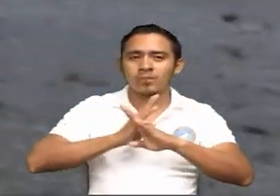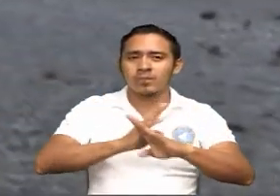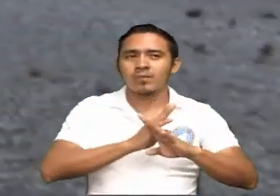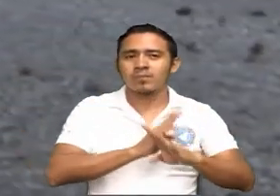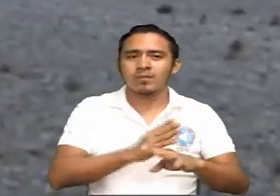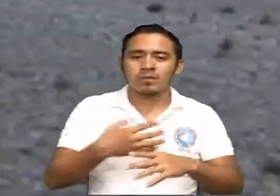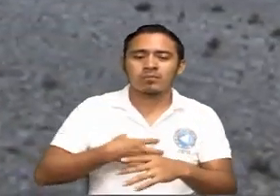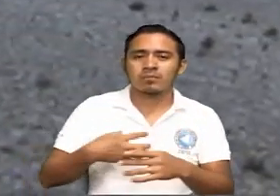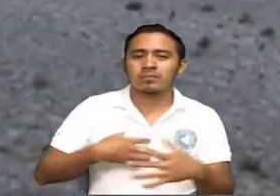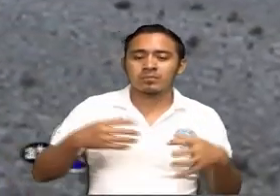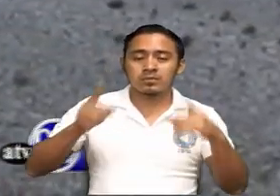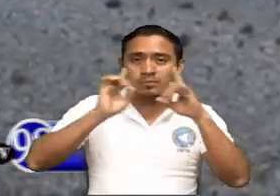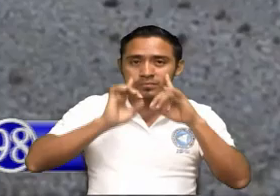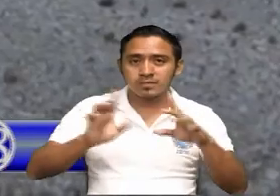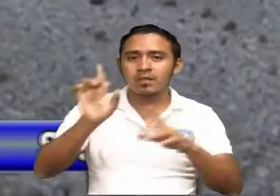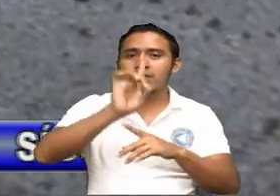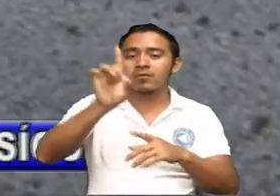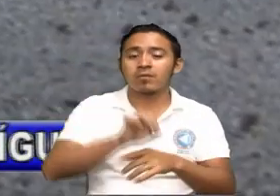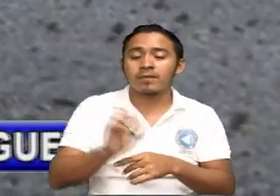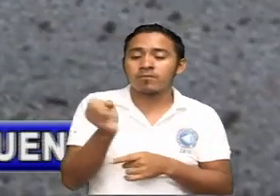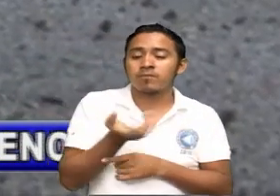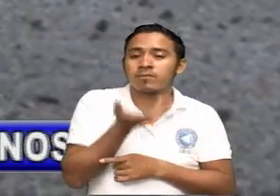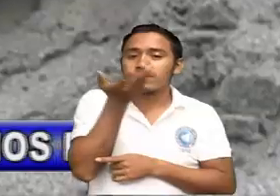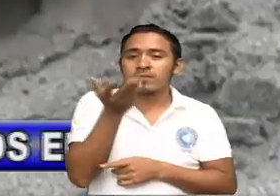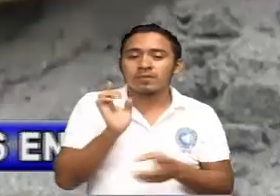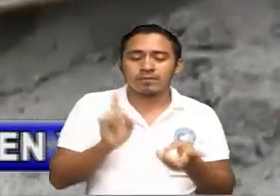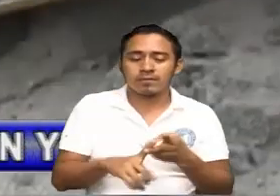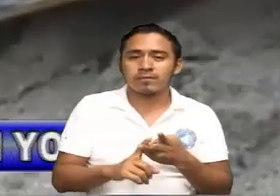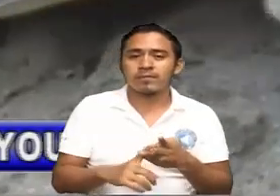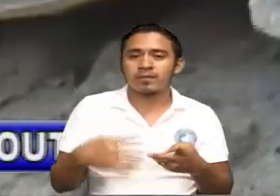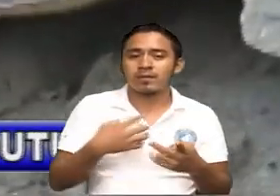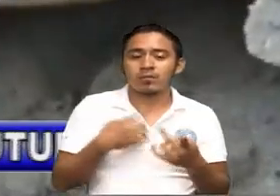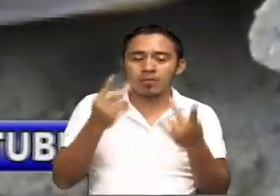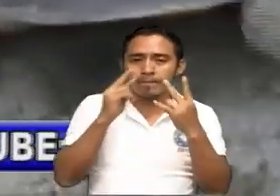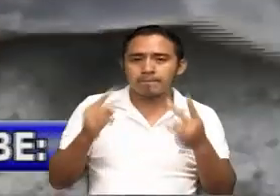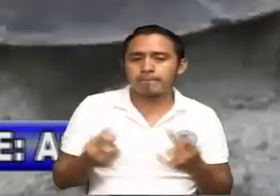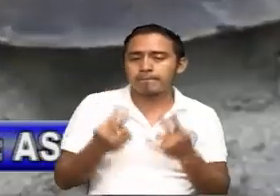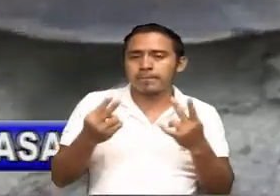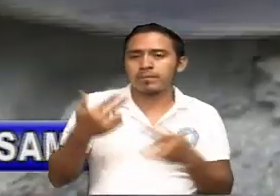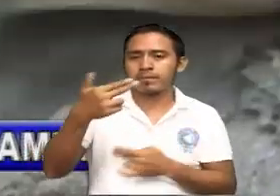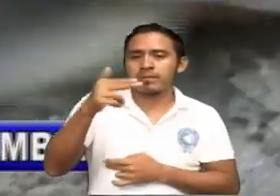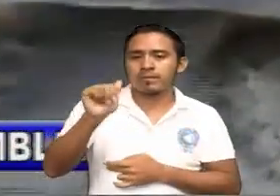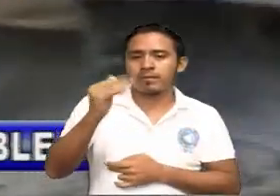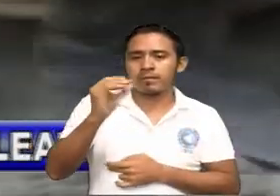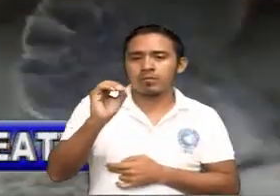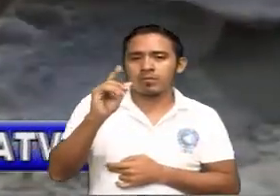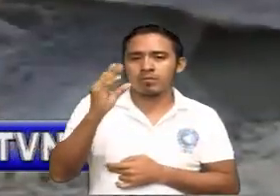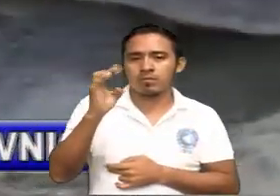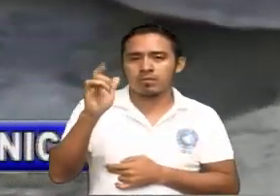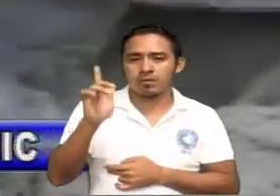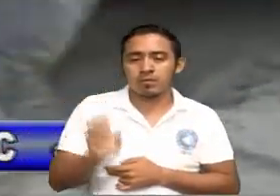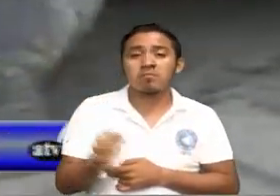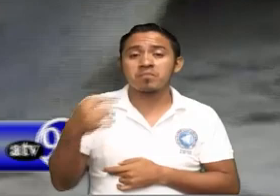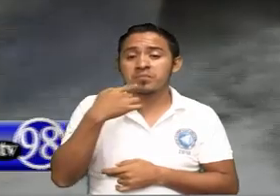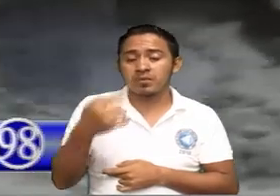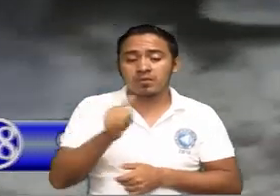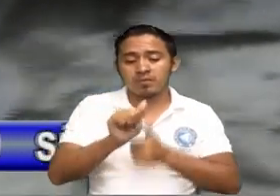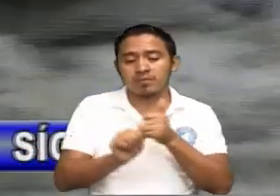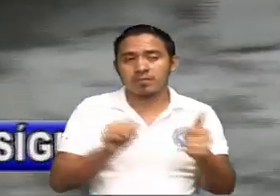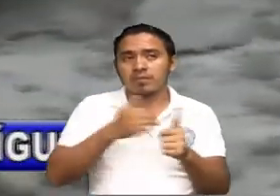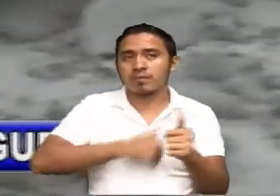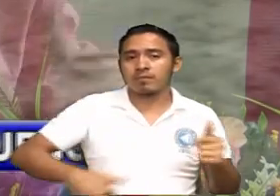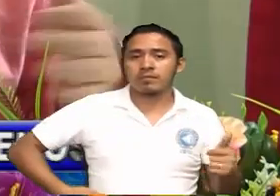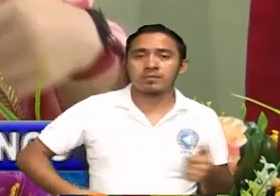marinas en la Reserva Natural Playa La Flor y el Refugio de Vida Silvestre Playa Chacocente, explicó el viceministro